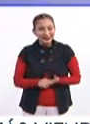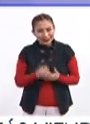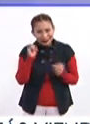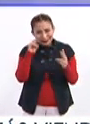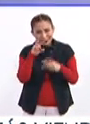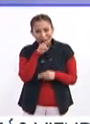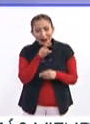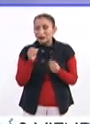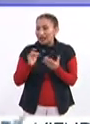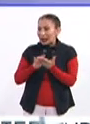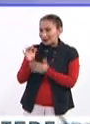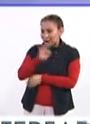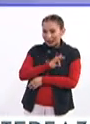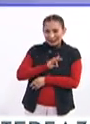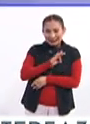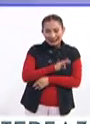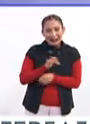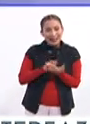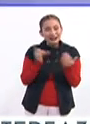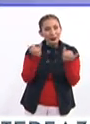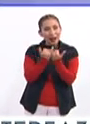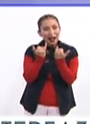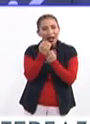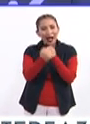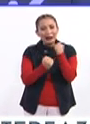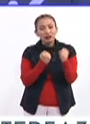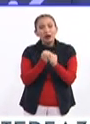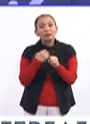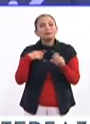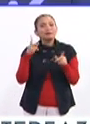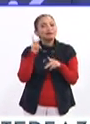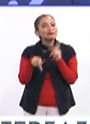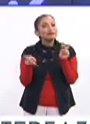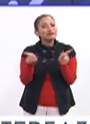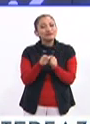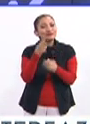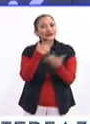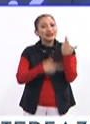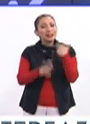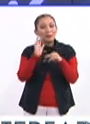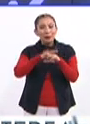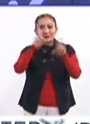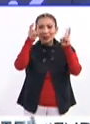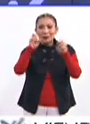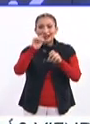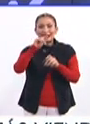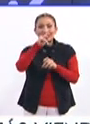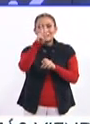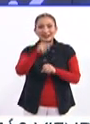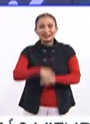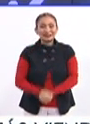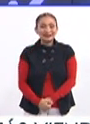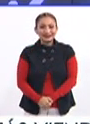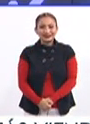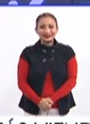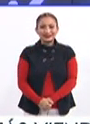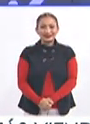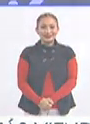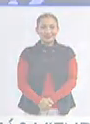Nos vemos. Muchas gracias a ustedes y felicidades. Gracias, igualmente feliz año. Vamos a hacer una brevísima pausa, regresamos con más temas aquí en